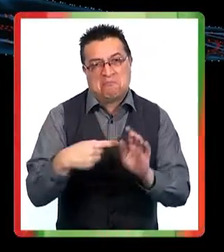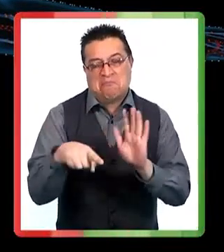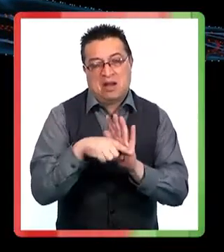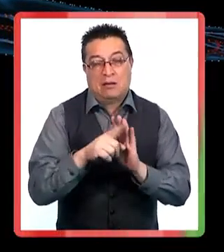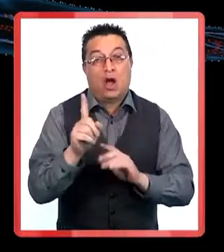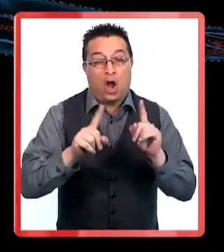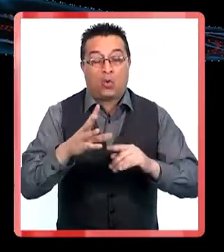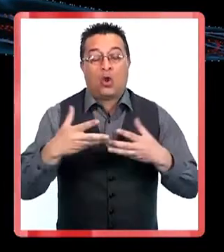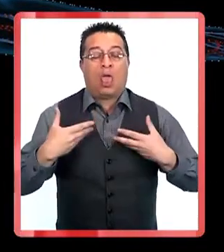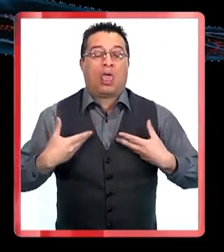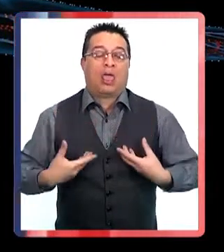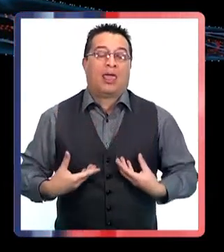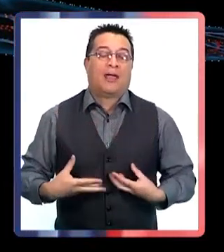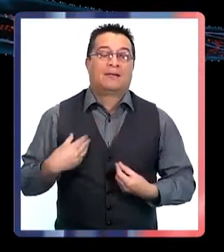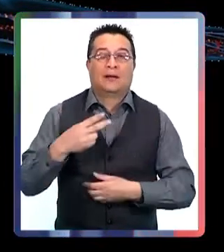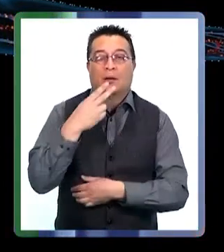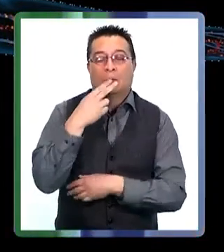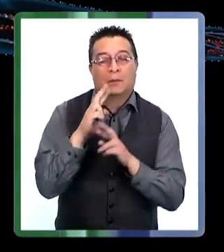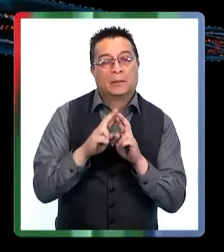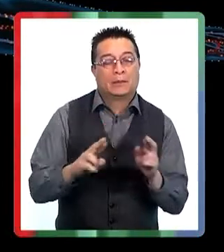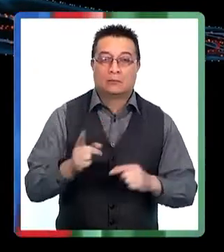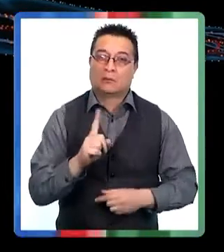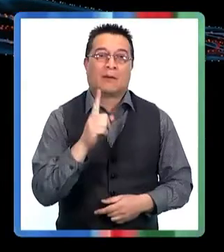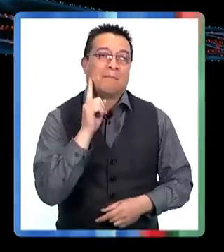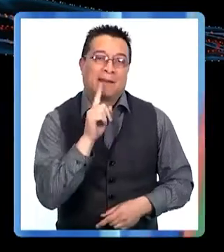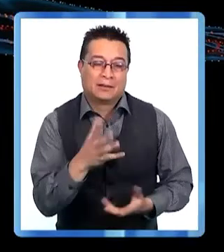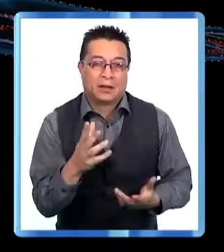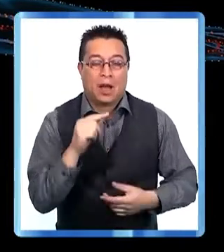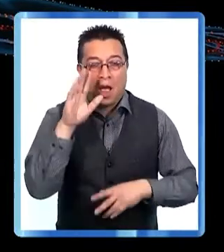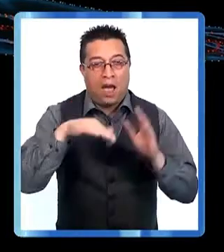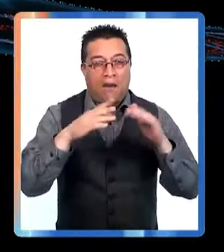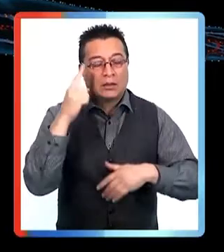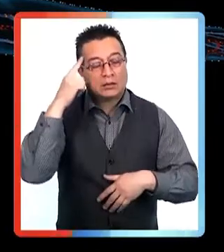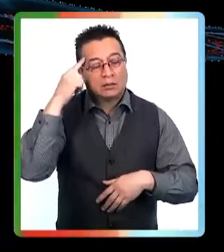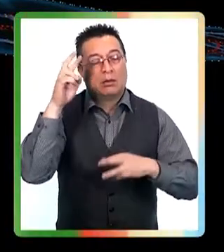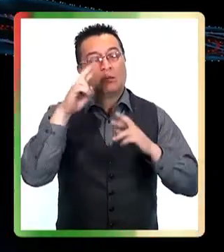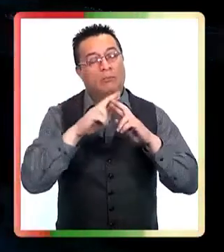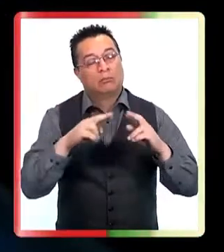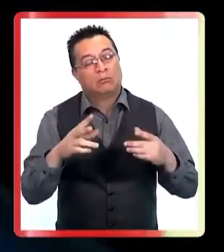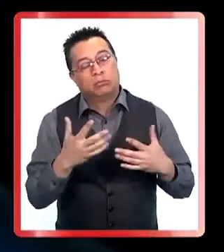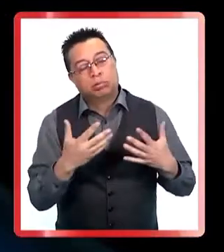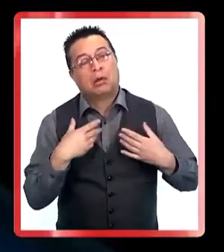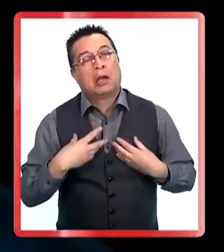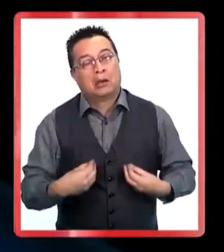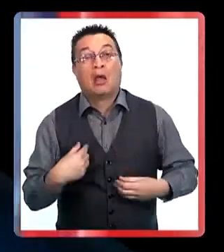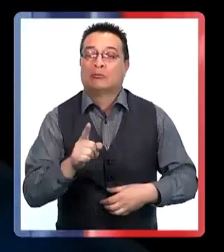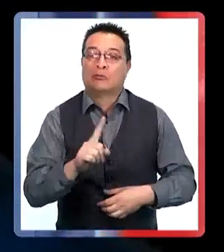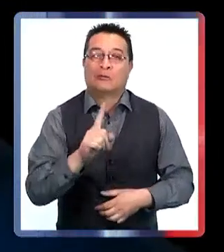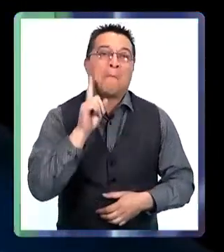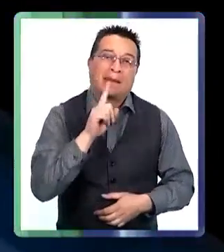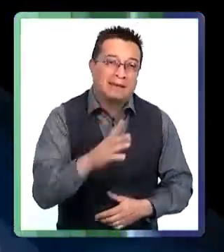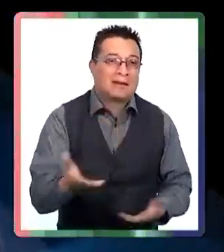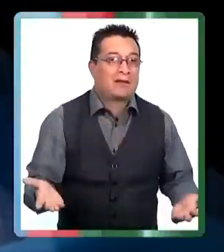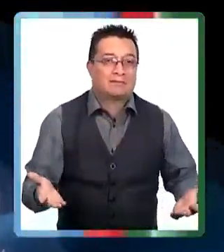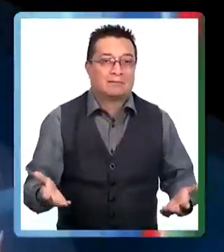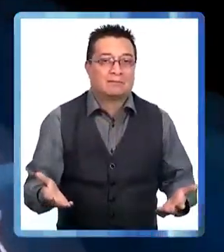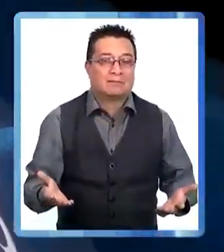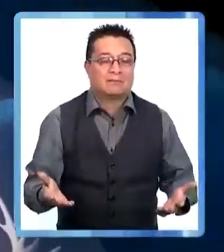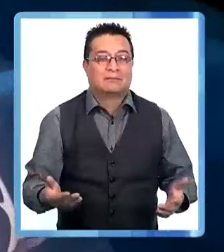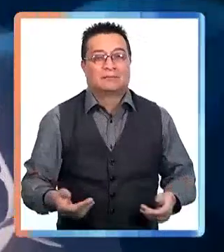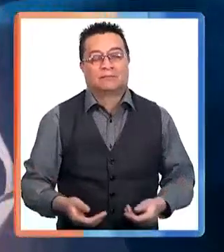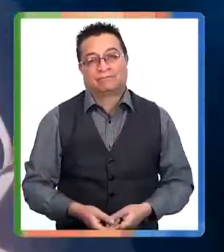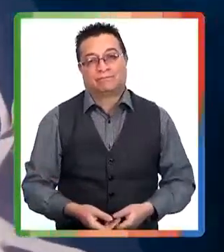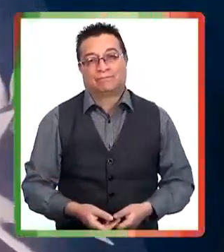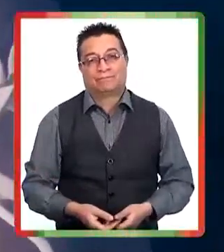usan como un relajante, es un mal relajante. Otros lo usan como un hipnótico, no es un buen hipnótico. En fin,